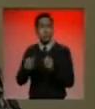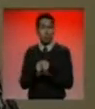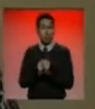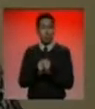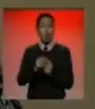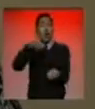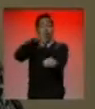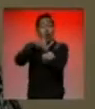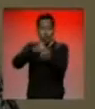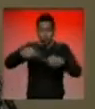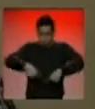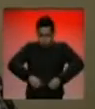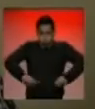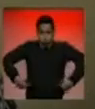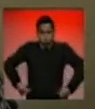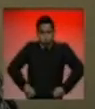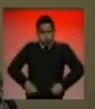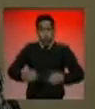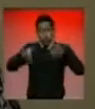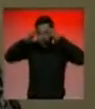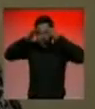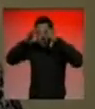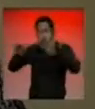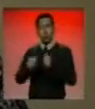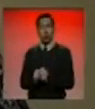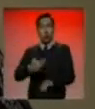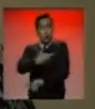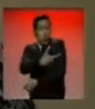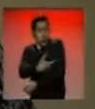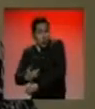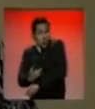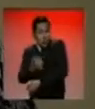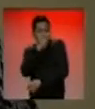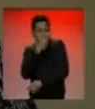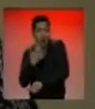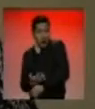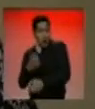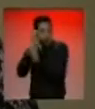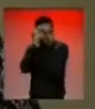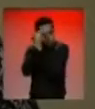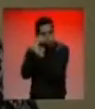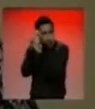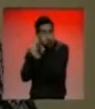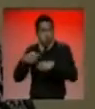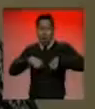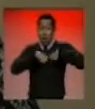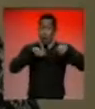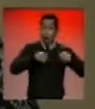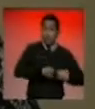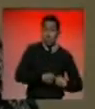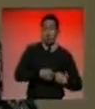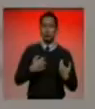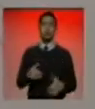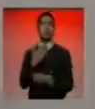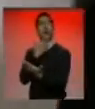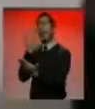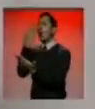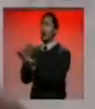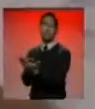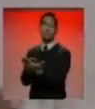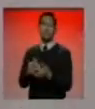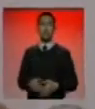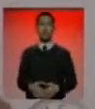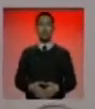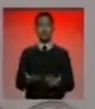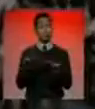urólogo, le hicieron exámenes de sangre, valoración cardíaca. Y yo estoy muy agradecida, como lo sigo diciendo. Este